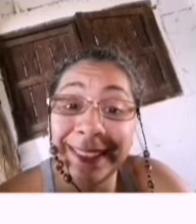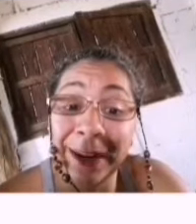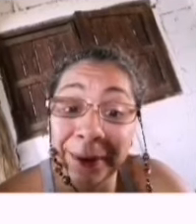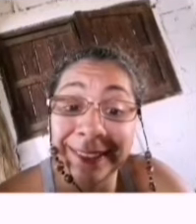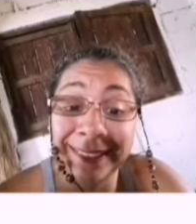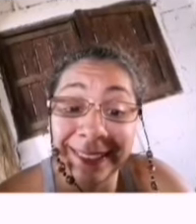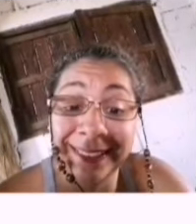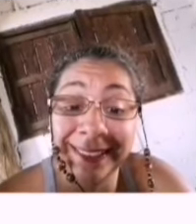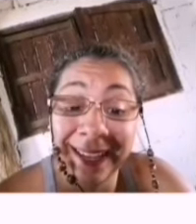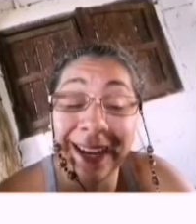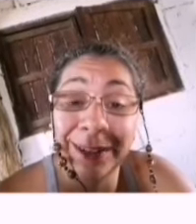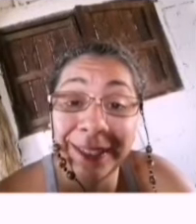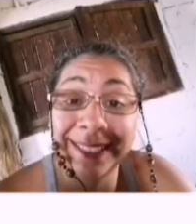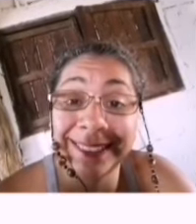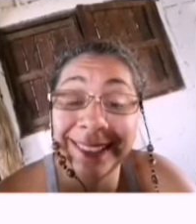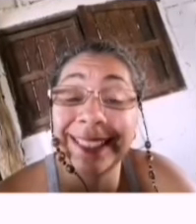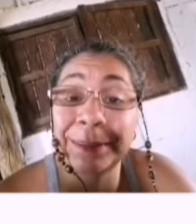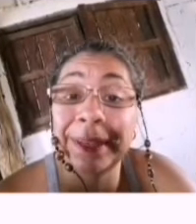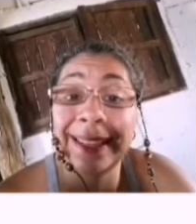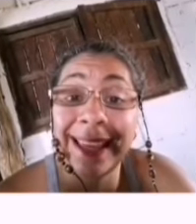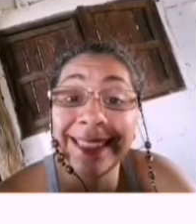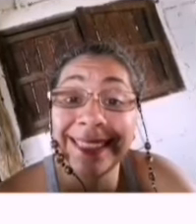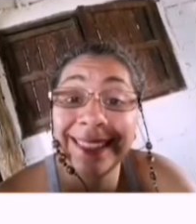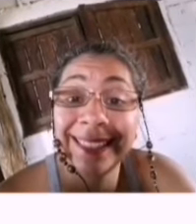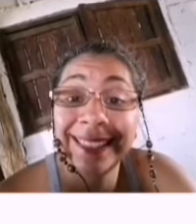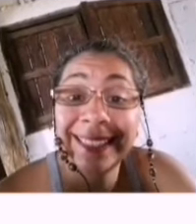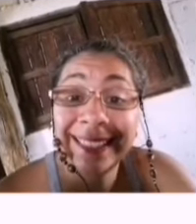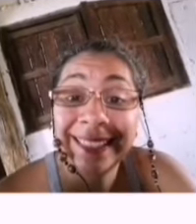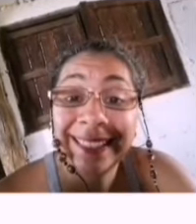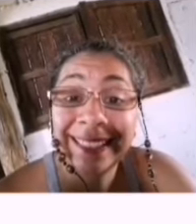a ver si ahora sí, ahora sí es verdad.